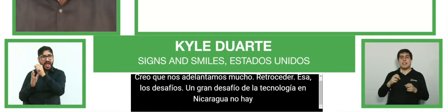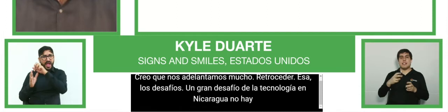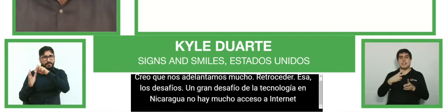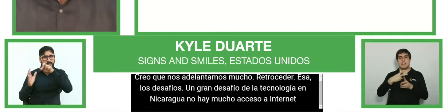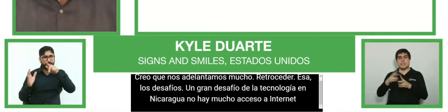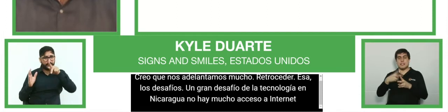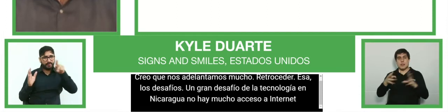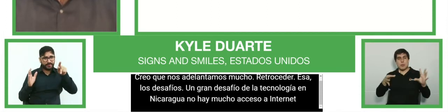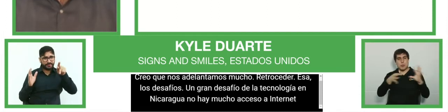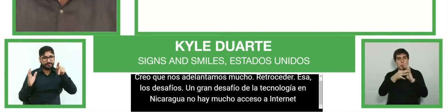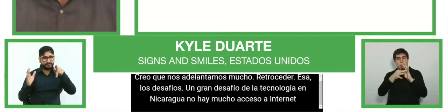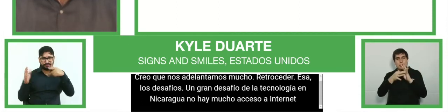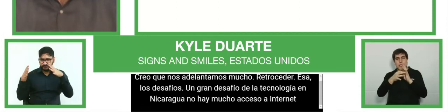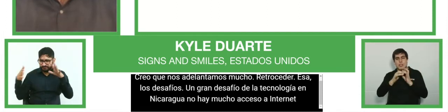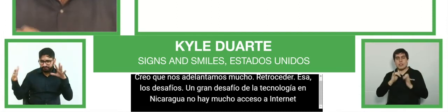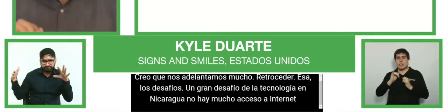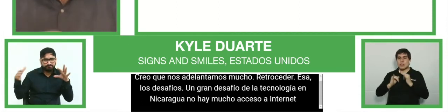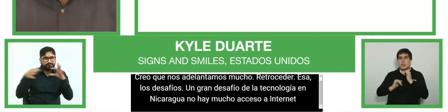con